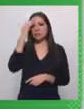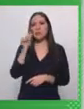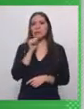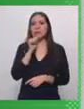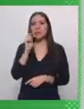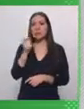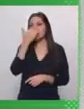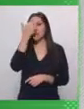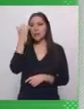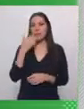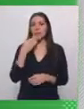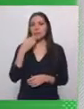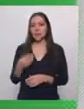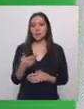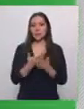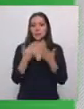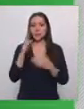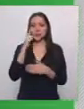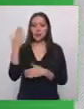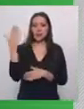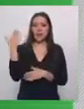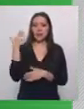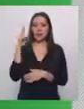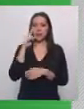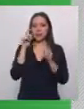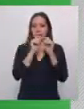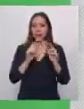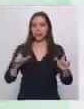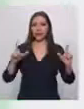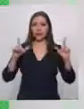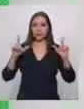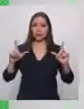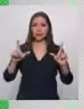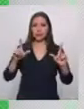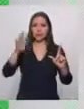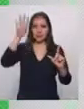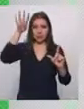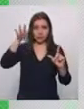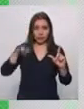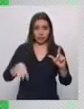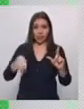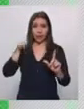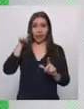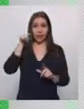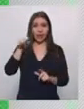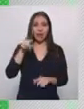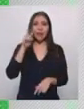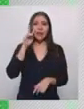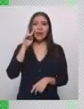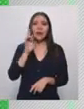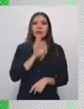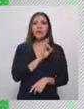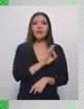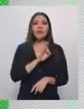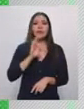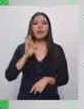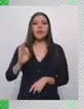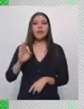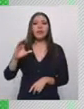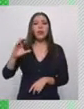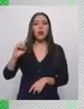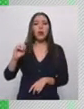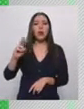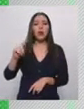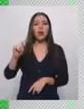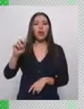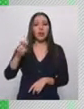corte, estaba viendo ahí en pantalla que tenían por ahí un estado de cuenta. Lo importante aquí de la fecha de corte, no todos los estados de